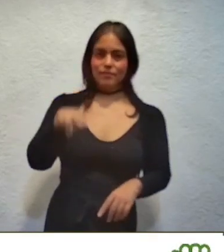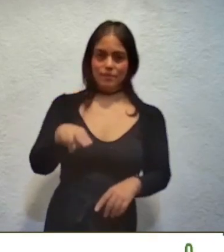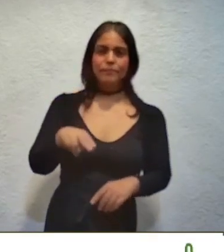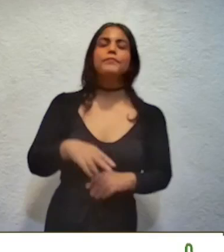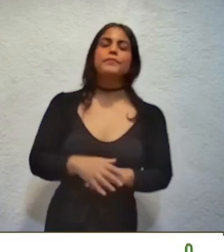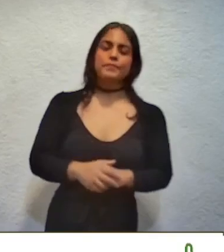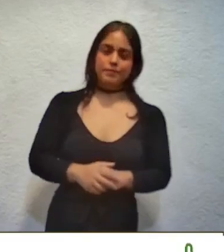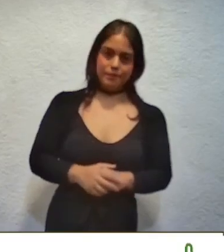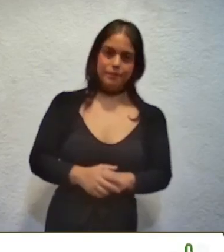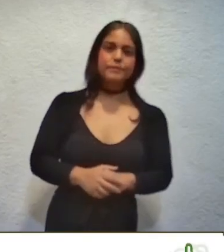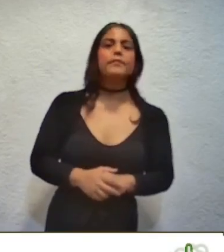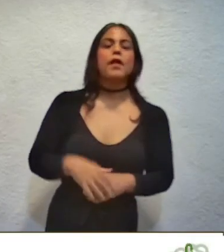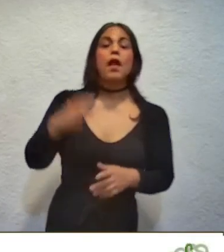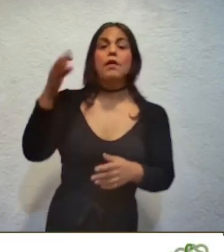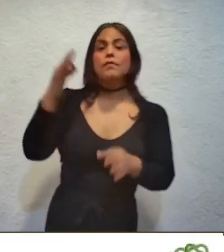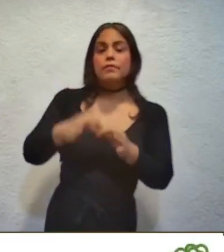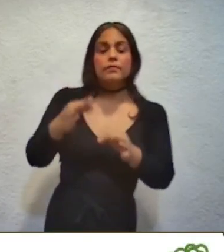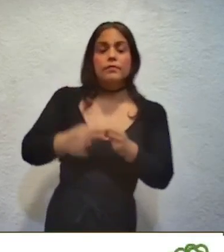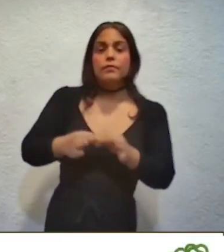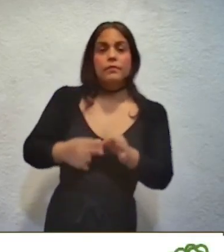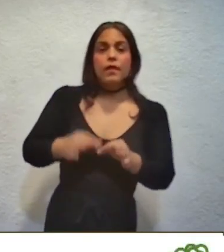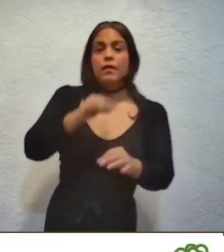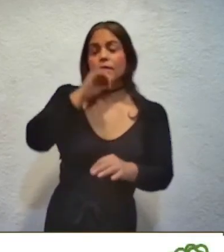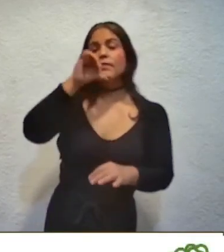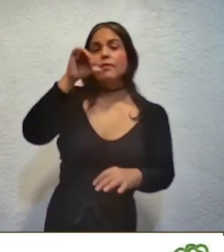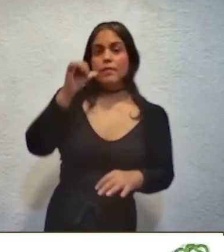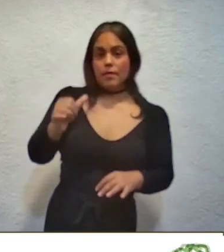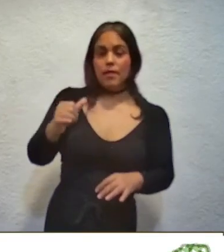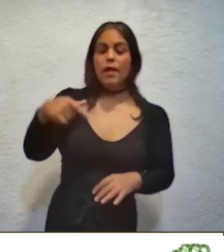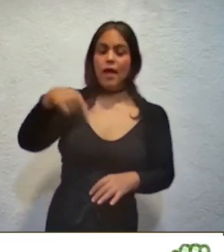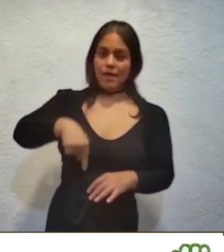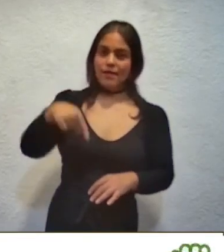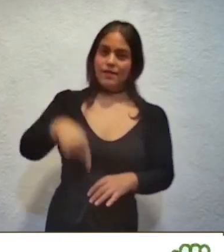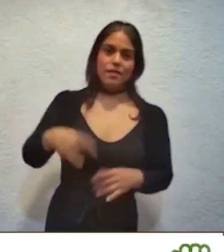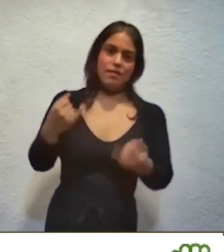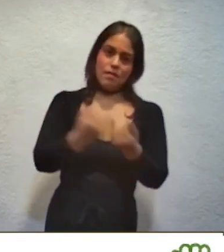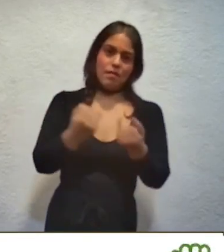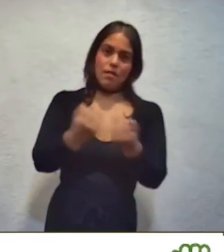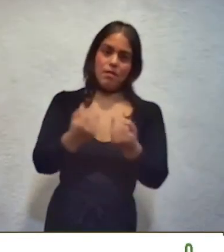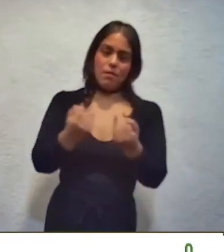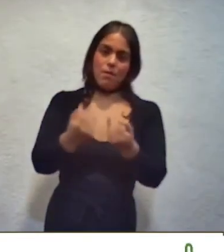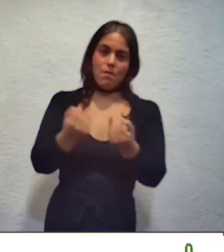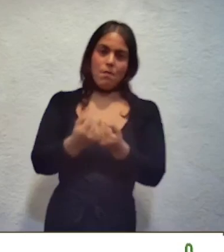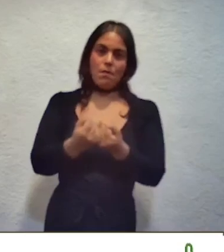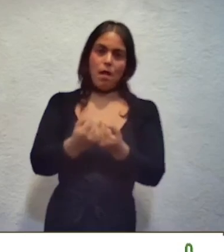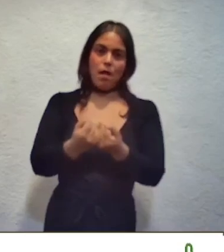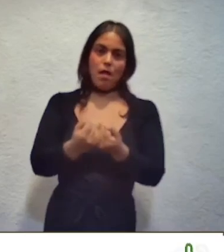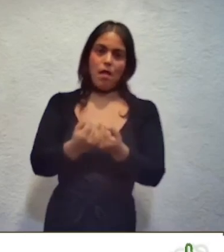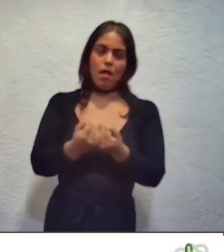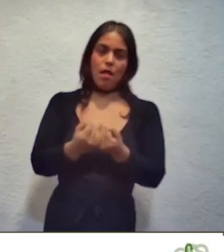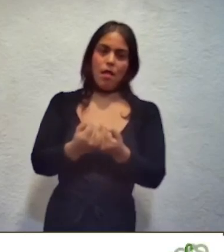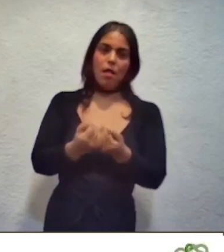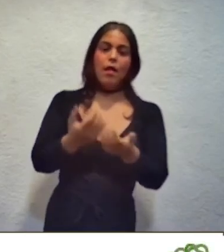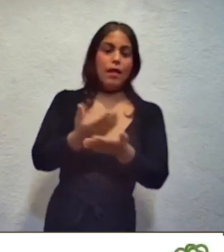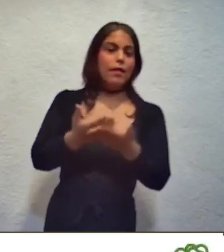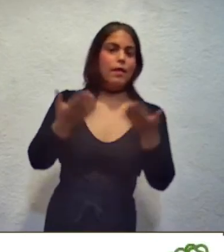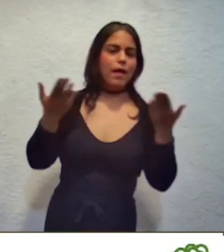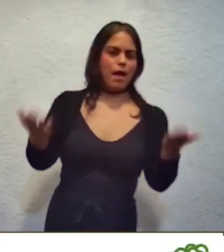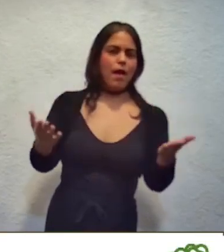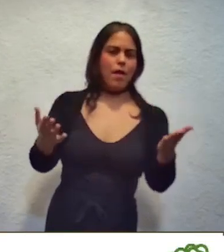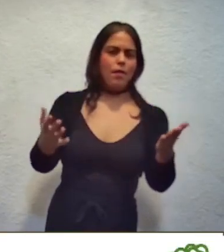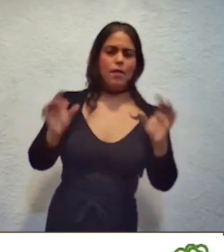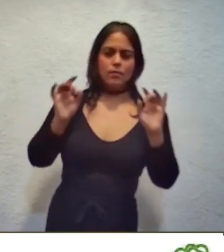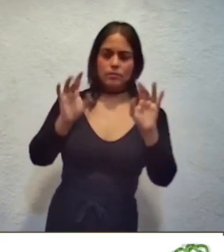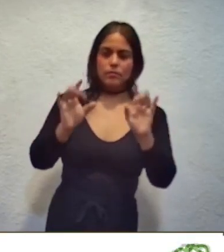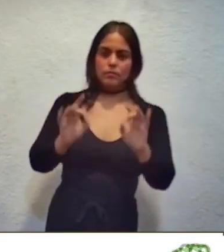al cumplimiento de la ejecutoria dictada por este órgano jurisdiccional, el cual fue fundamentada el estado actual de la situación jurídica